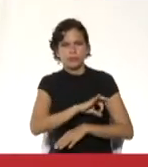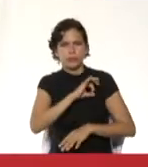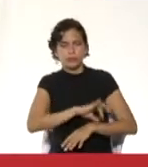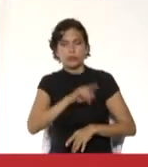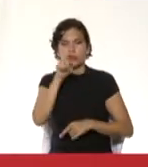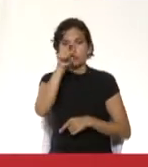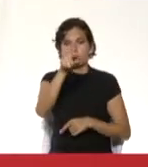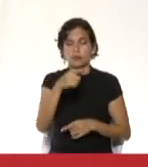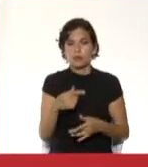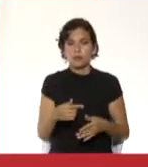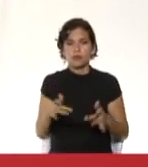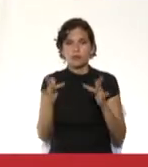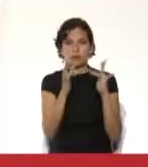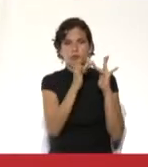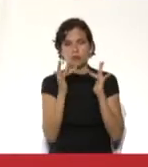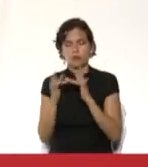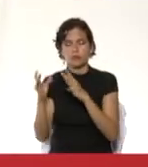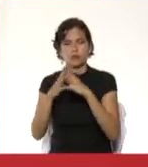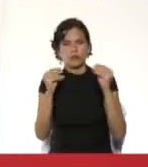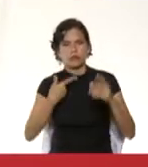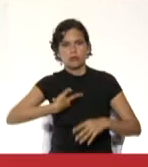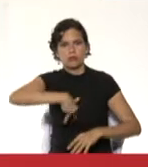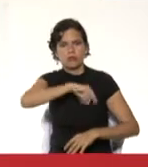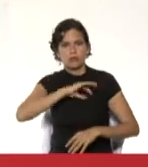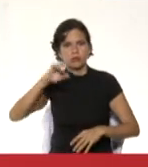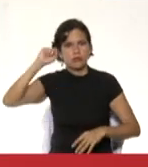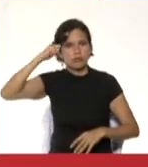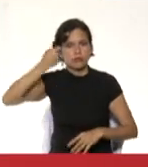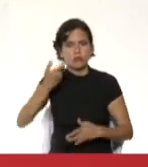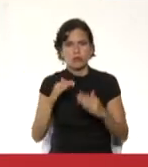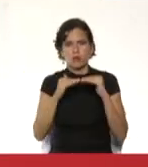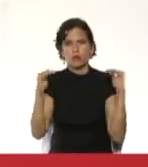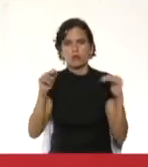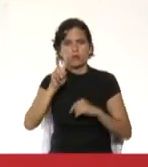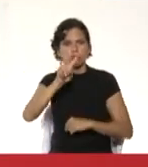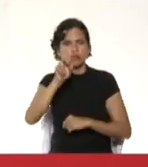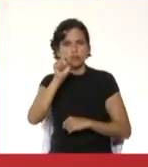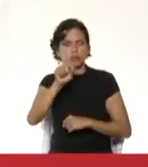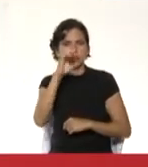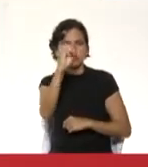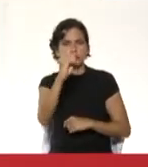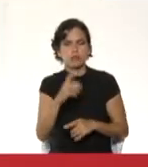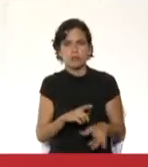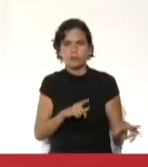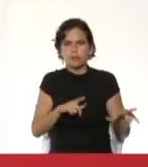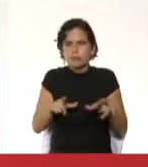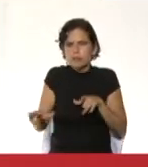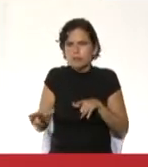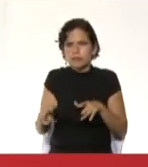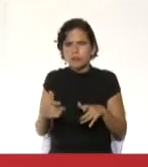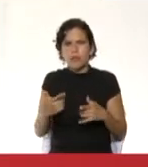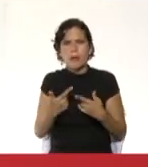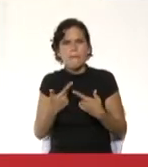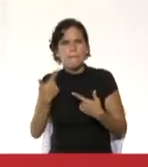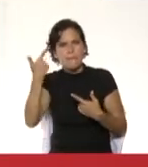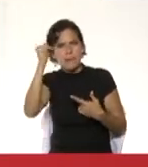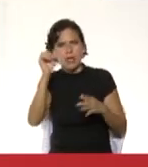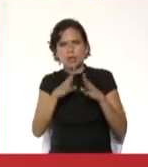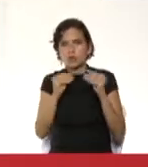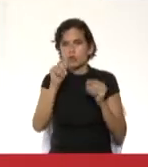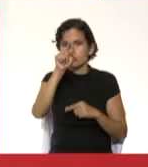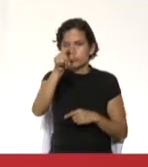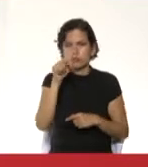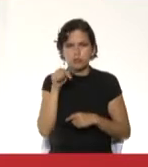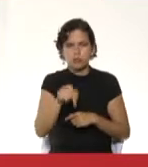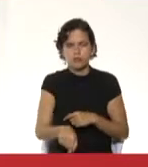para que ustedes interactúen con todos nosotros? Recuerden que nuestra plataforma 2.0 está al alcance de todos ustedes con tan solo